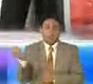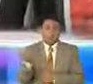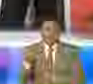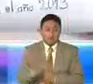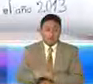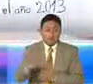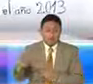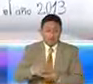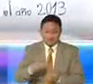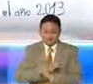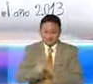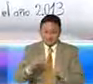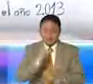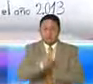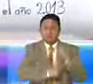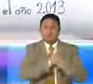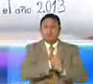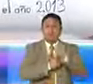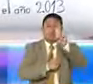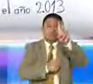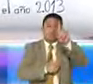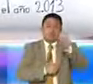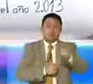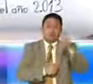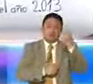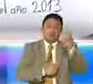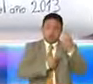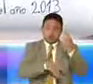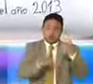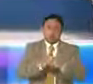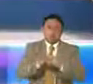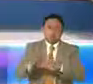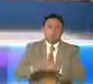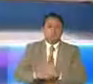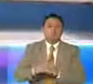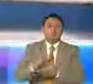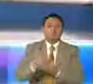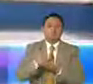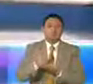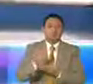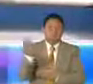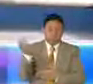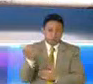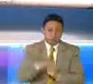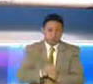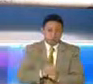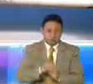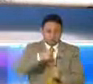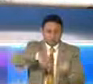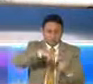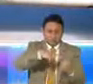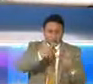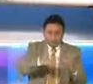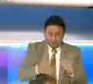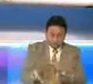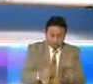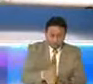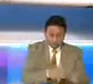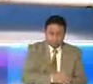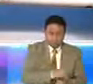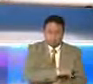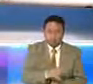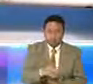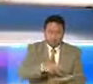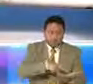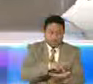sido cancelada desde el 2011, cuando se acogieron al beneficio de la jubilación, y muchos ya han fallecido sin